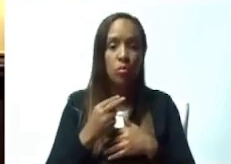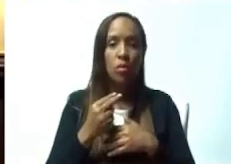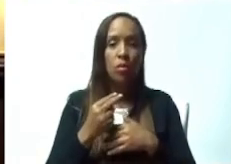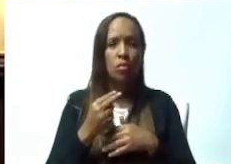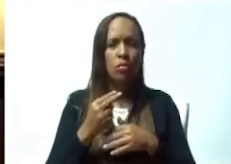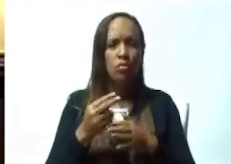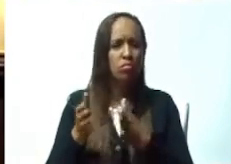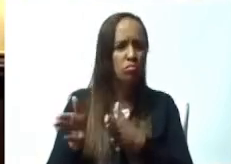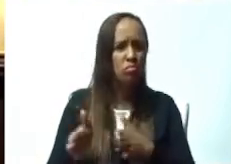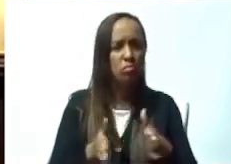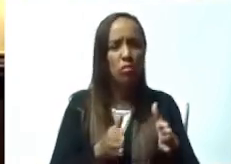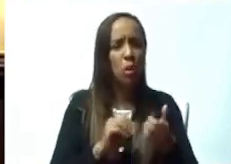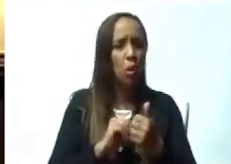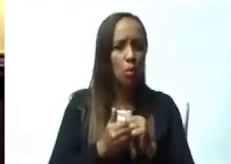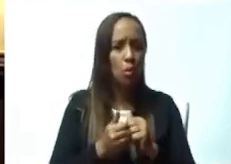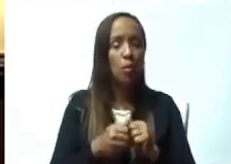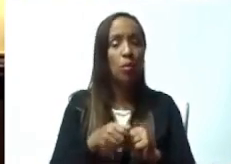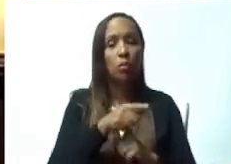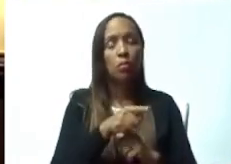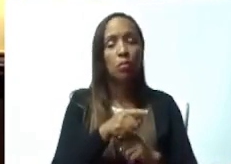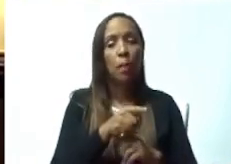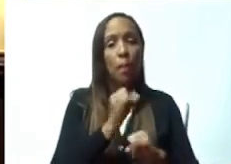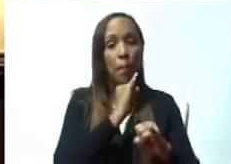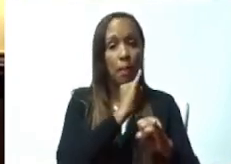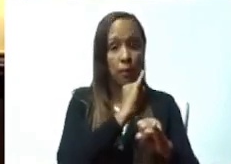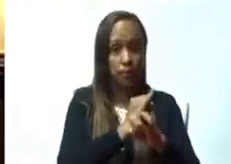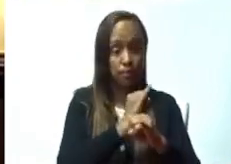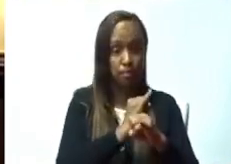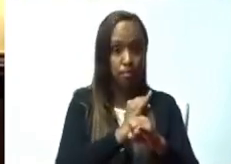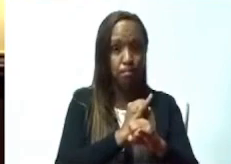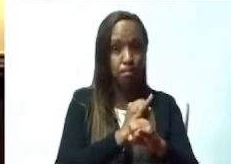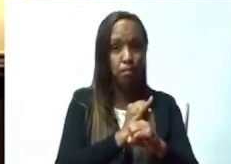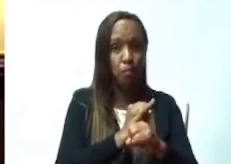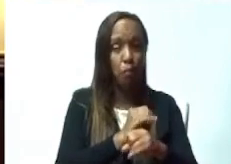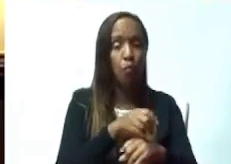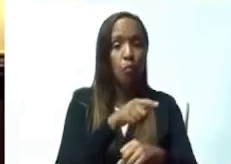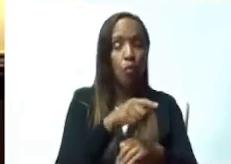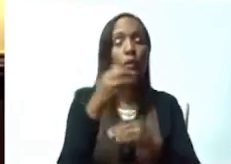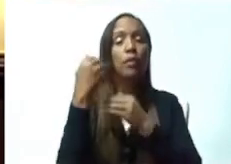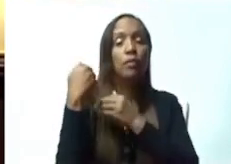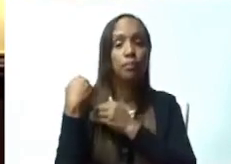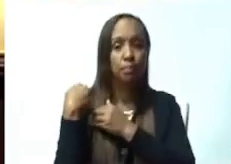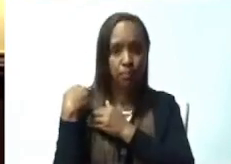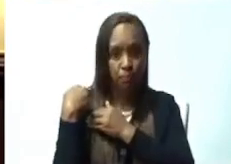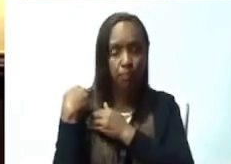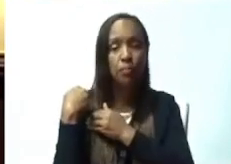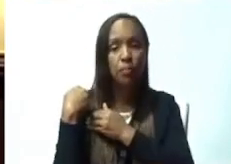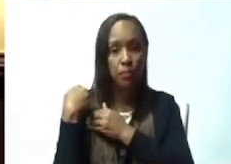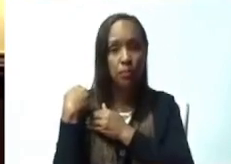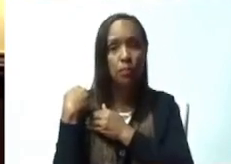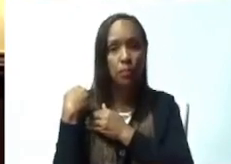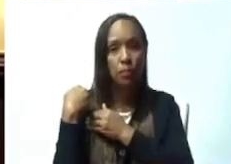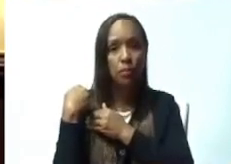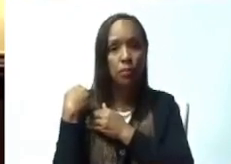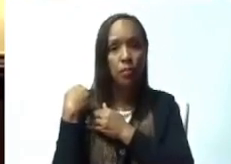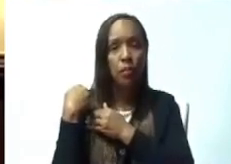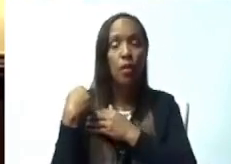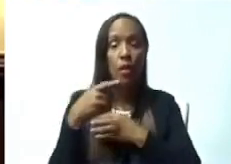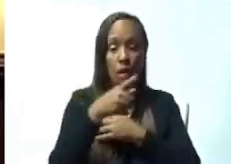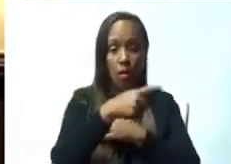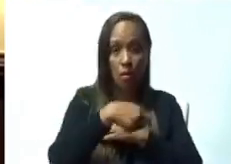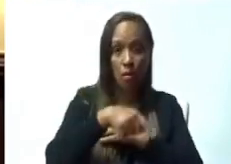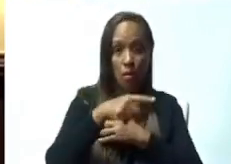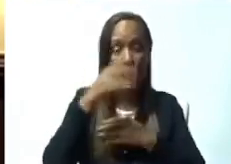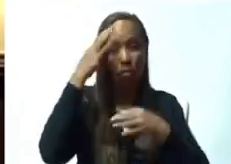INAZUCAR, quien conjuntamente con la Comisión para las Importaciones Agropecuarias determinará topes